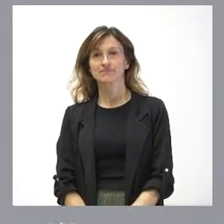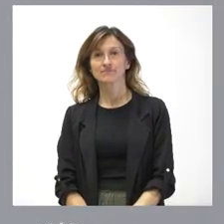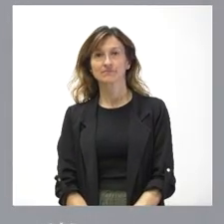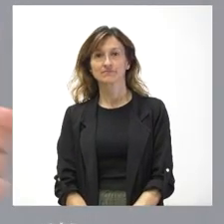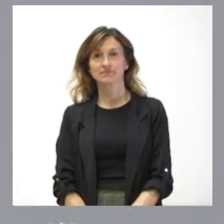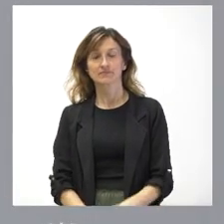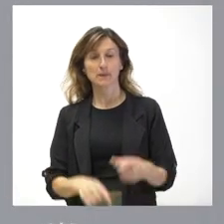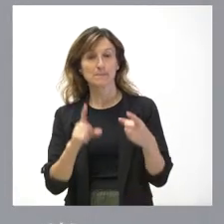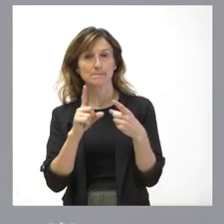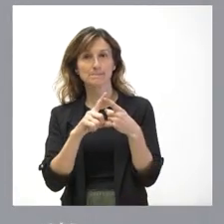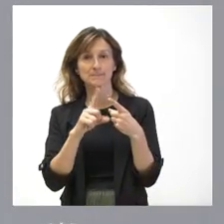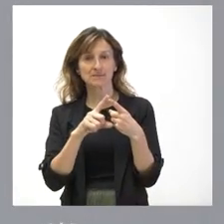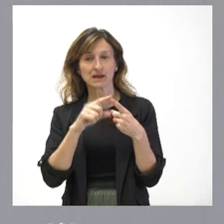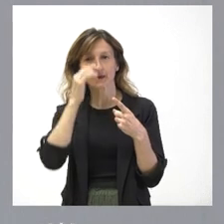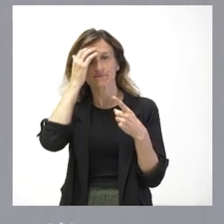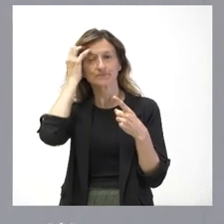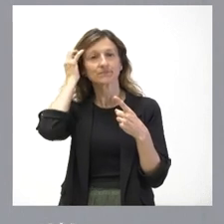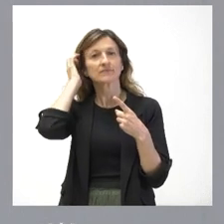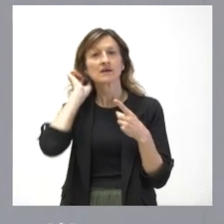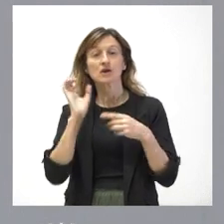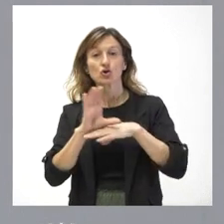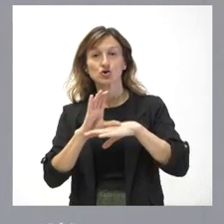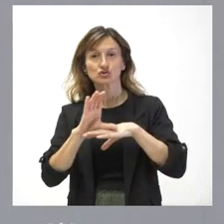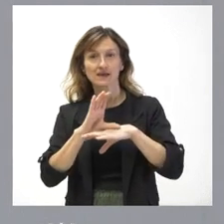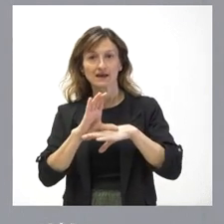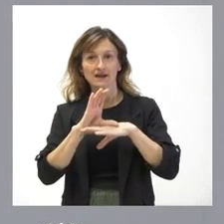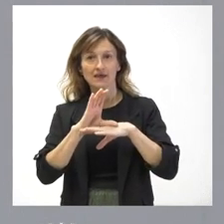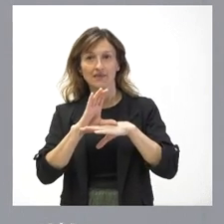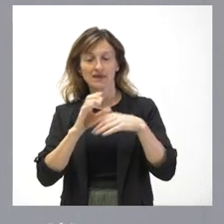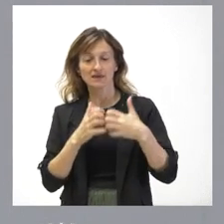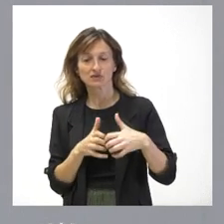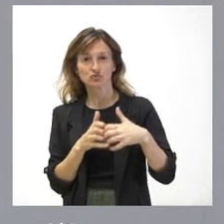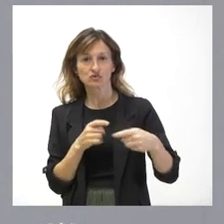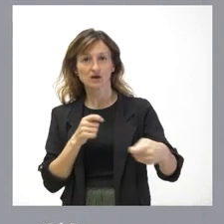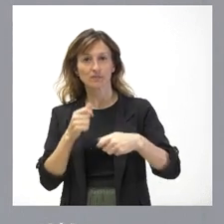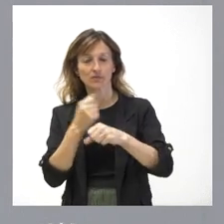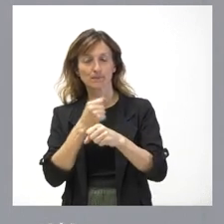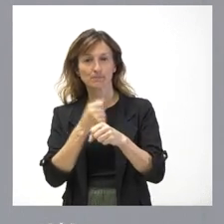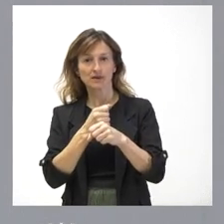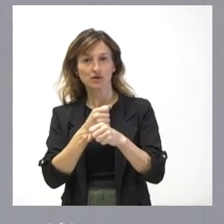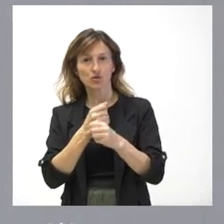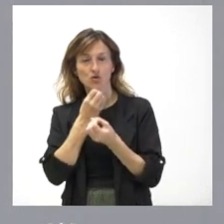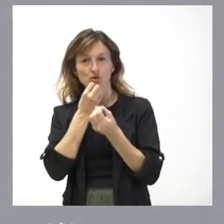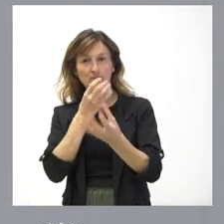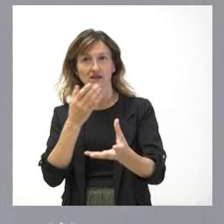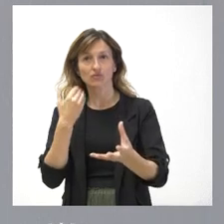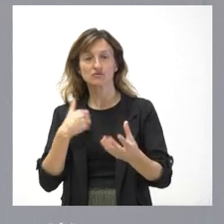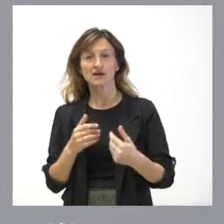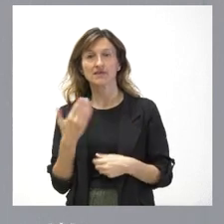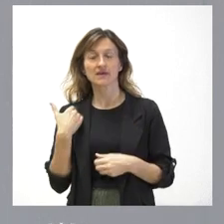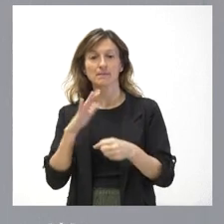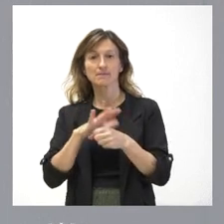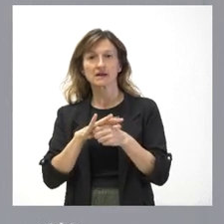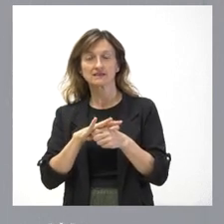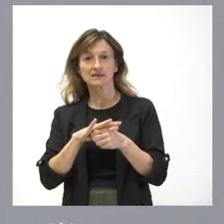la primera de ellas yo creo que tuvo la ocasión la consejera de Industria comercio y empleo de comentarlo con motivo del diálogo que tuvimos Este martes con los